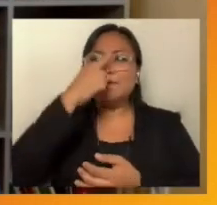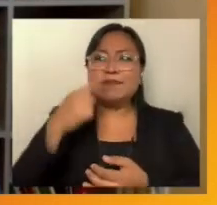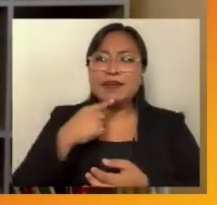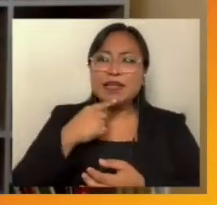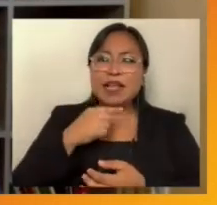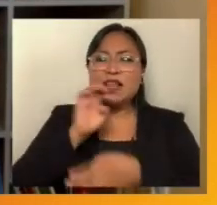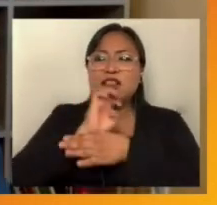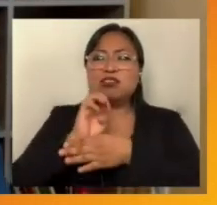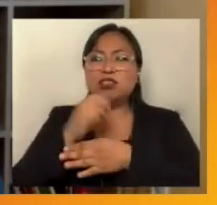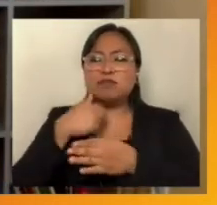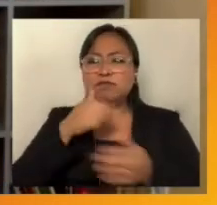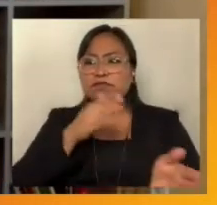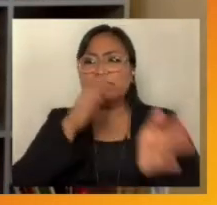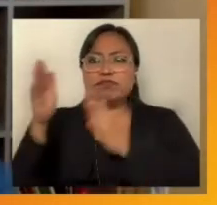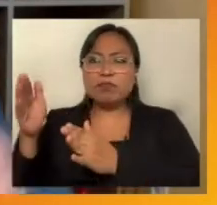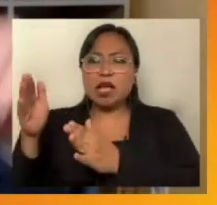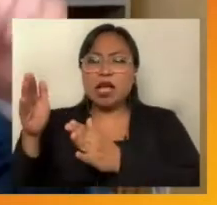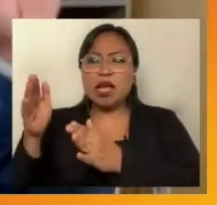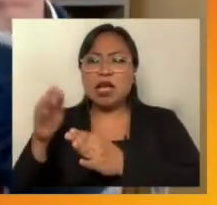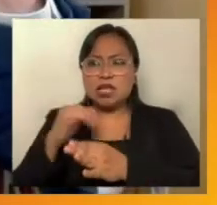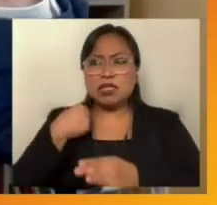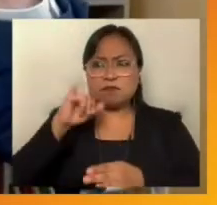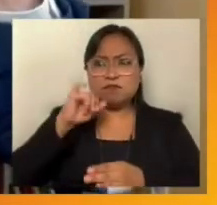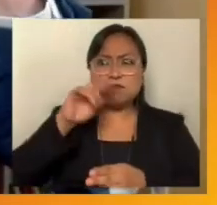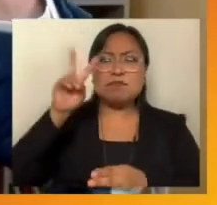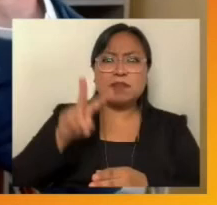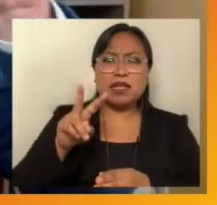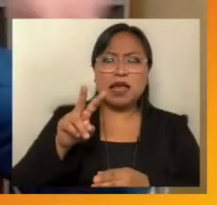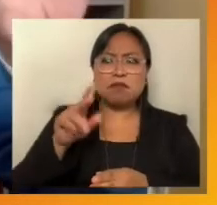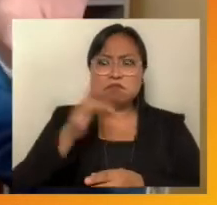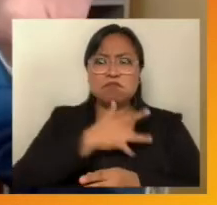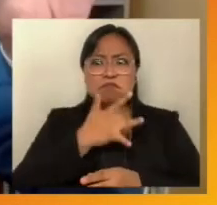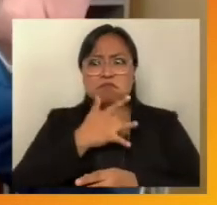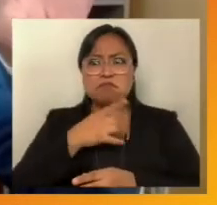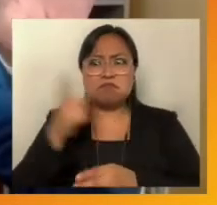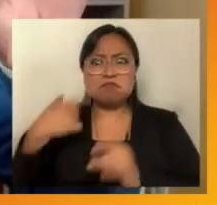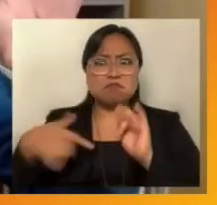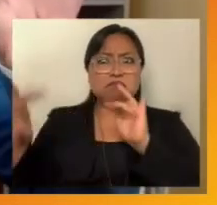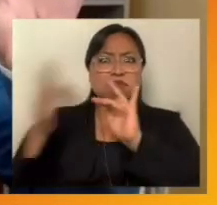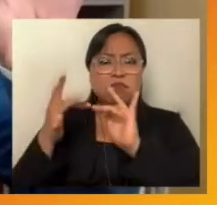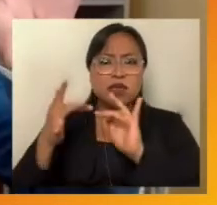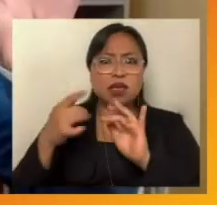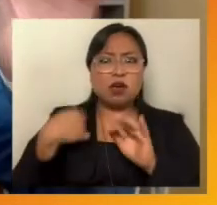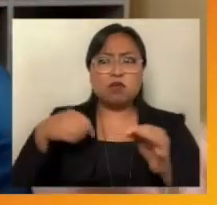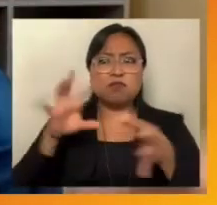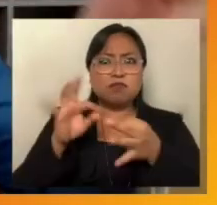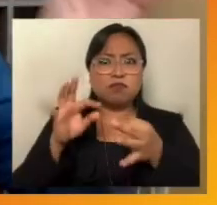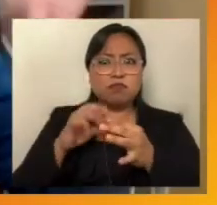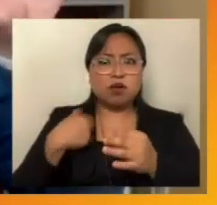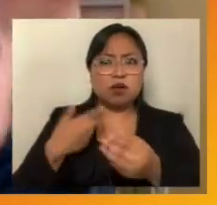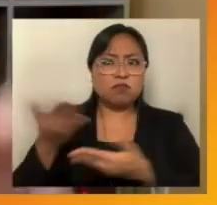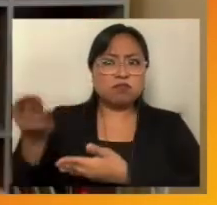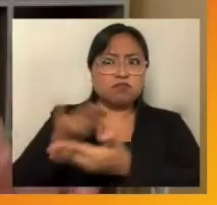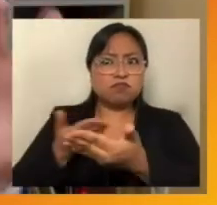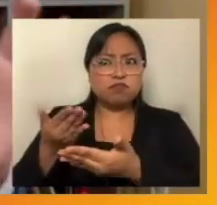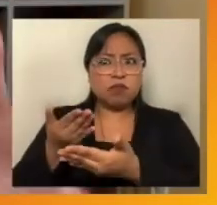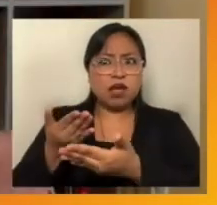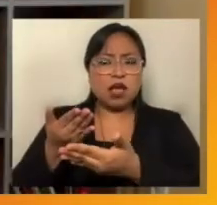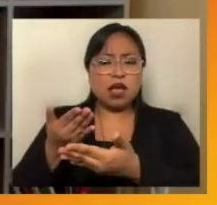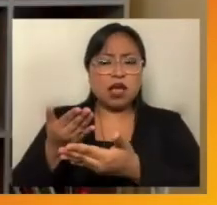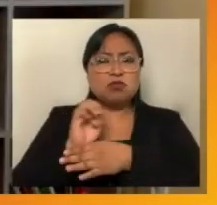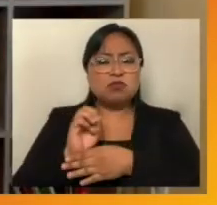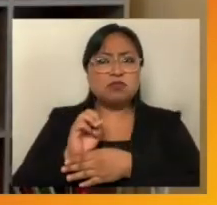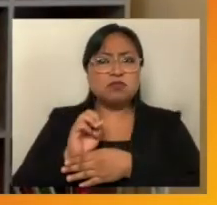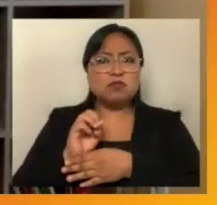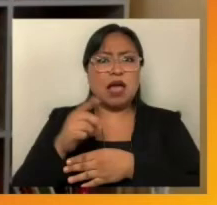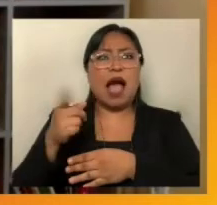comprobaré si de verdad esas publicaciones tienen sentido con lo que tú estás exponiendo en el perfil y entonces ahí